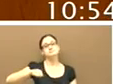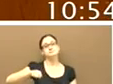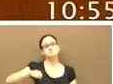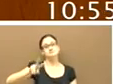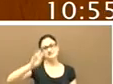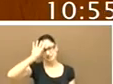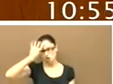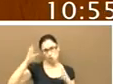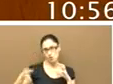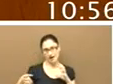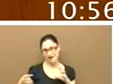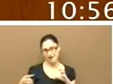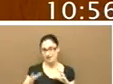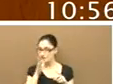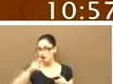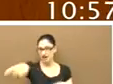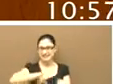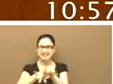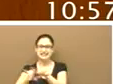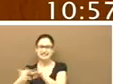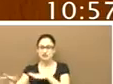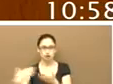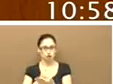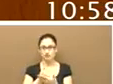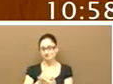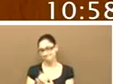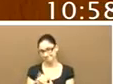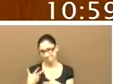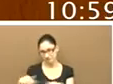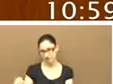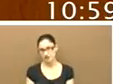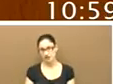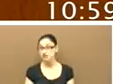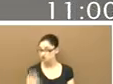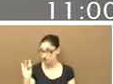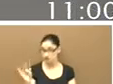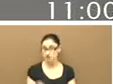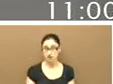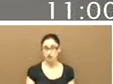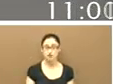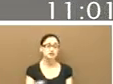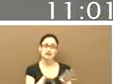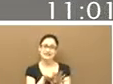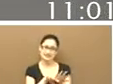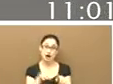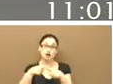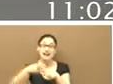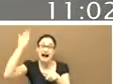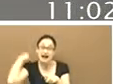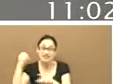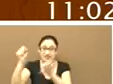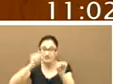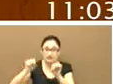esquizofrenia de criticar todo sí de criticar hasta lo que ustedes defendían